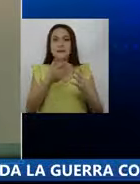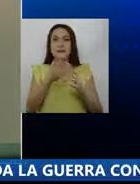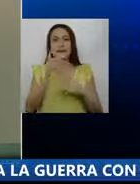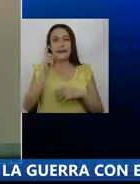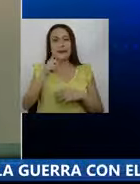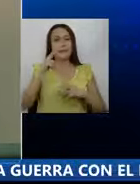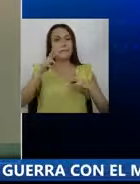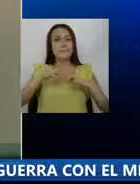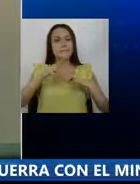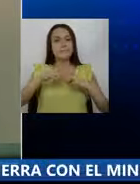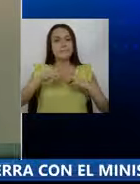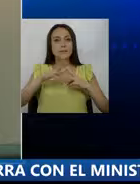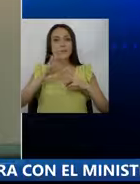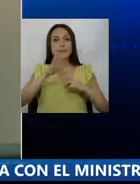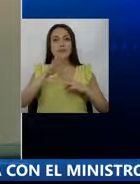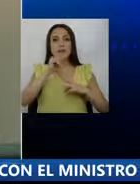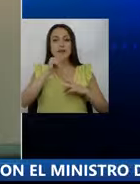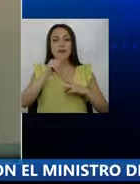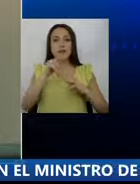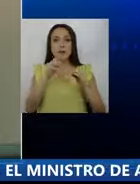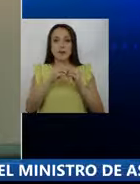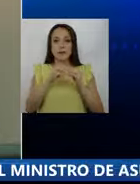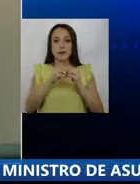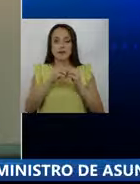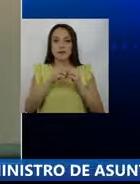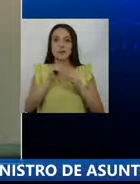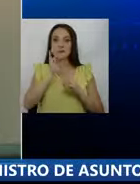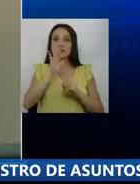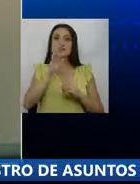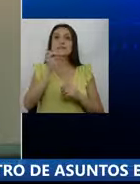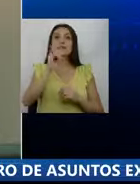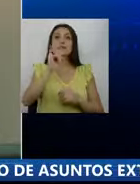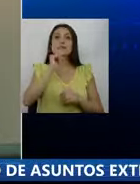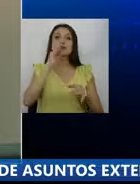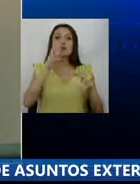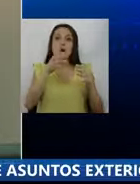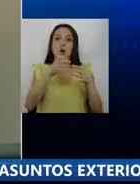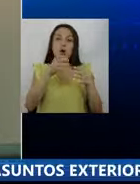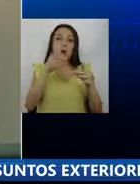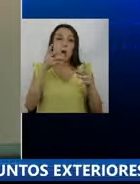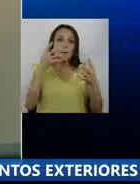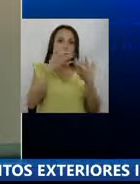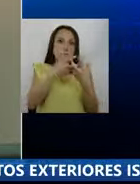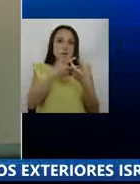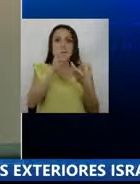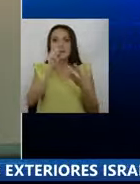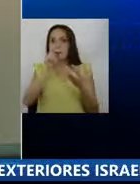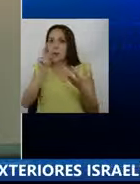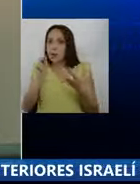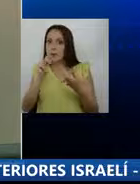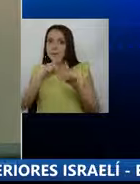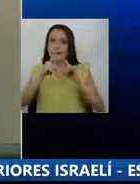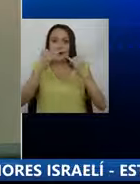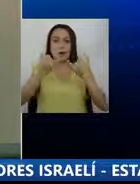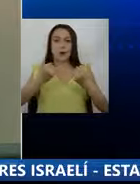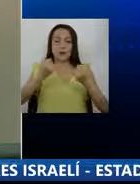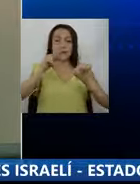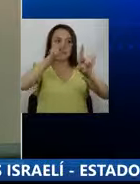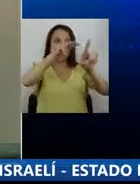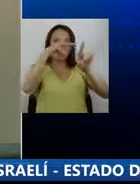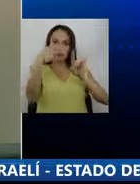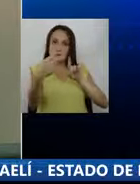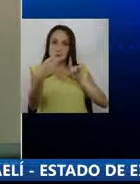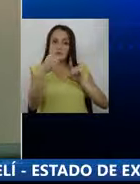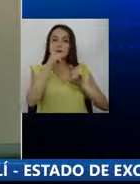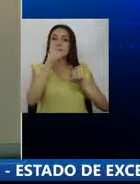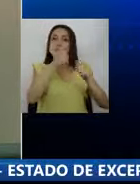del asunto y pronunciarse en el sentido de si son pertinentes o no. Ahora, desde el punto de vista del